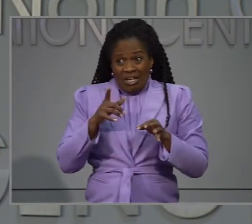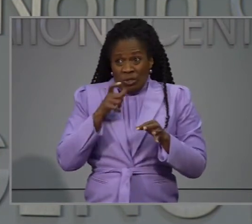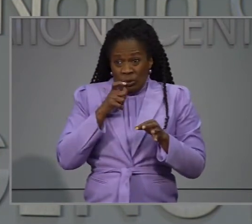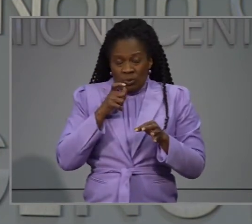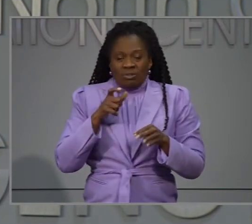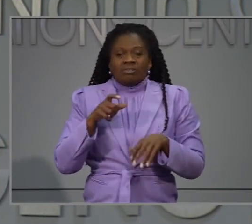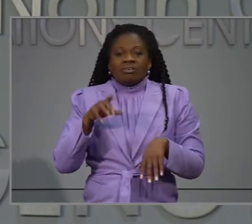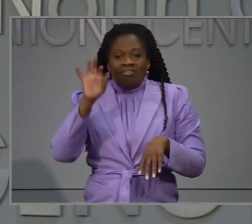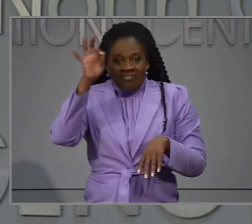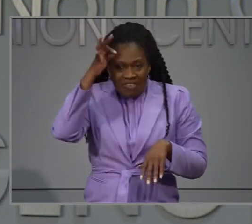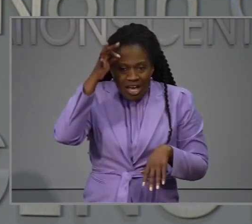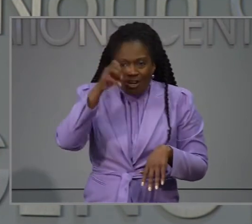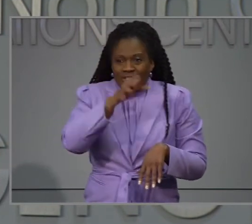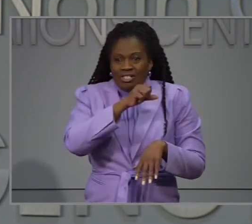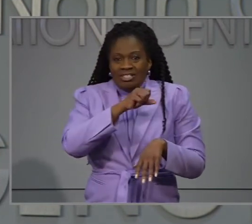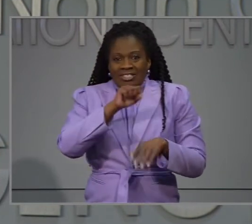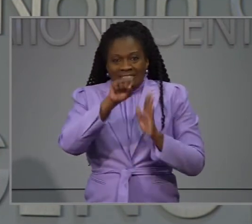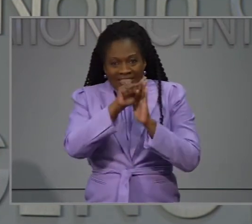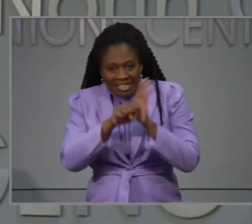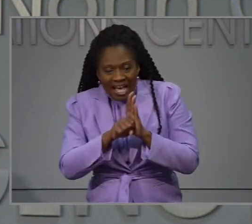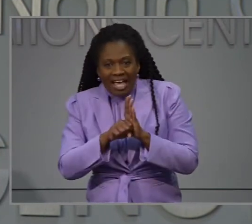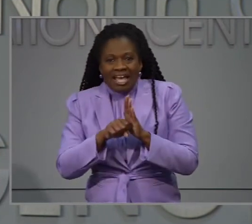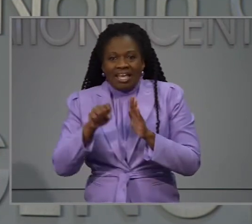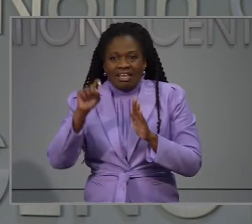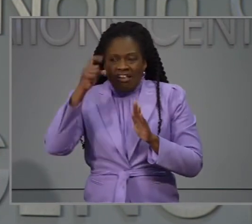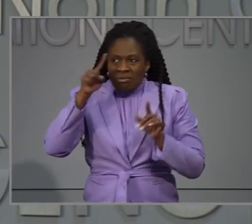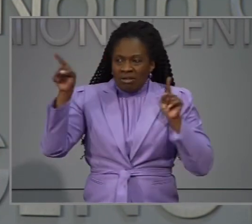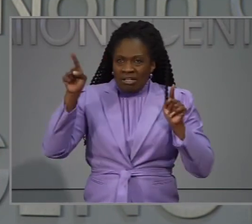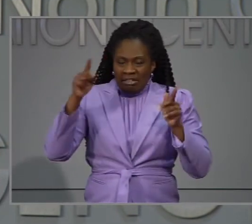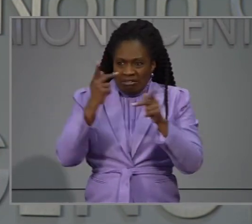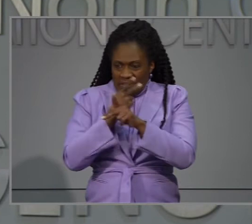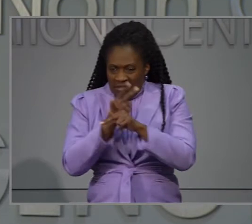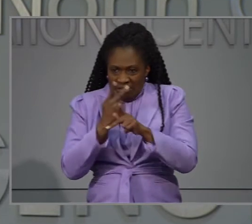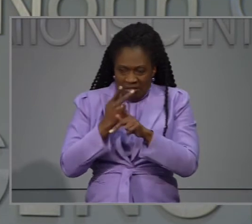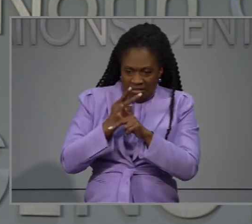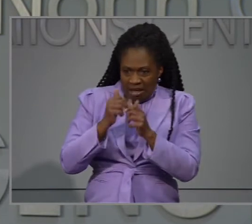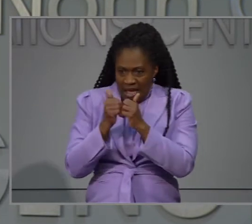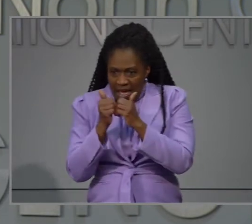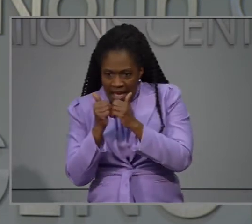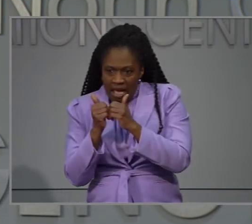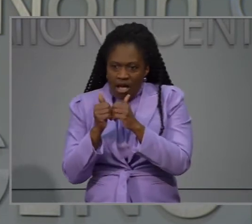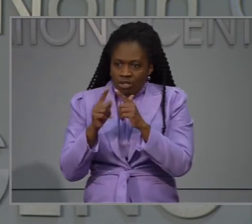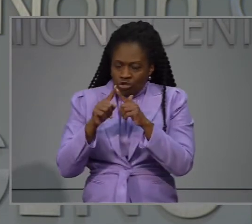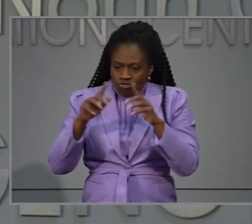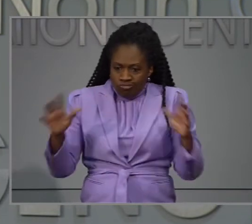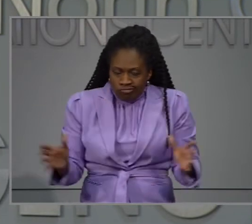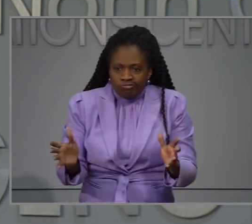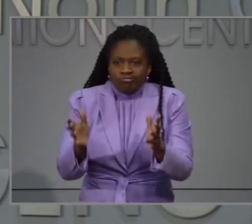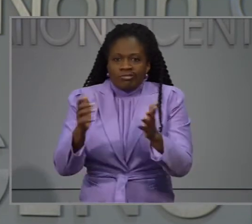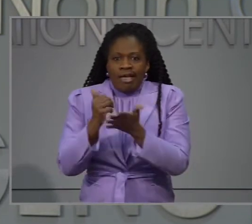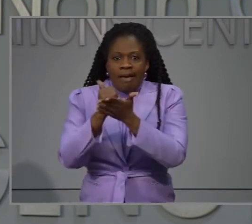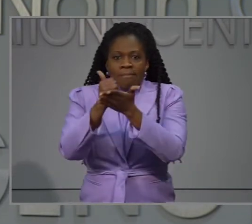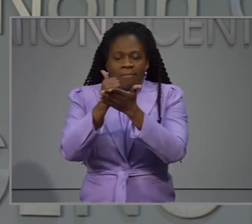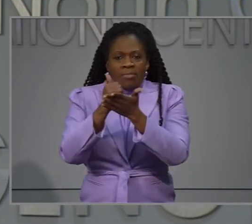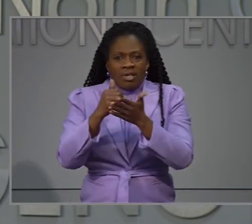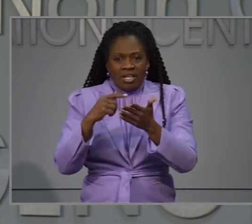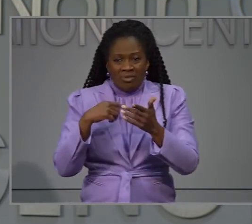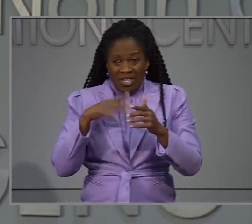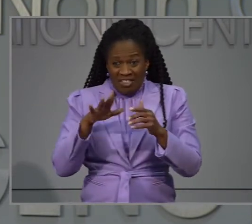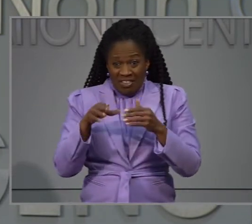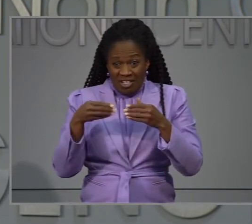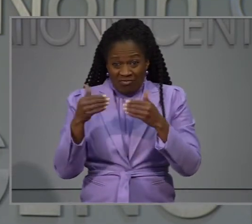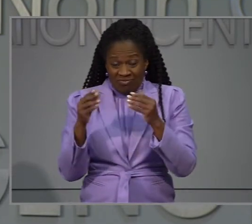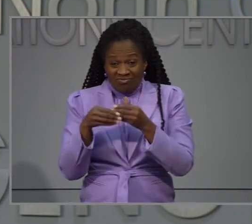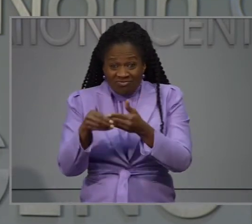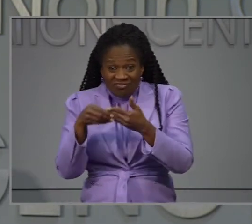de los gobiernos estatales y federales para arrancar esta economía y nosotros anticipamos con gusto